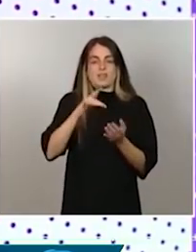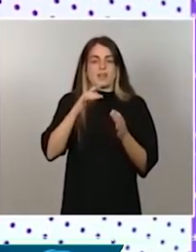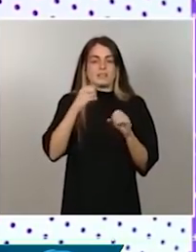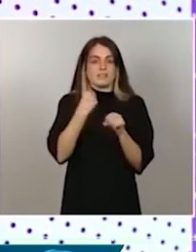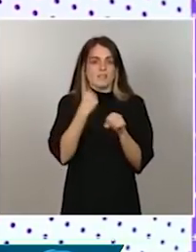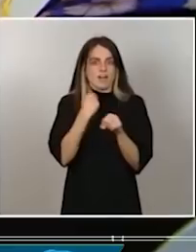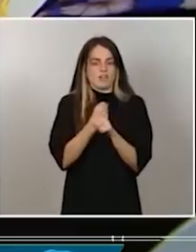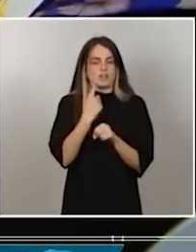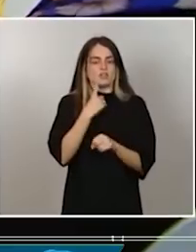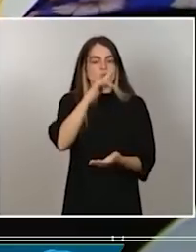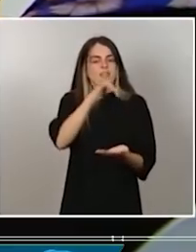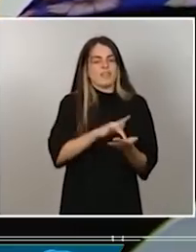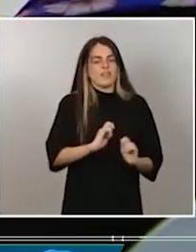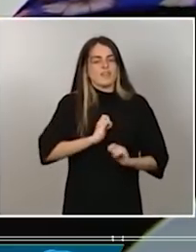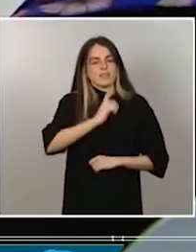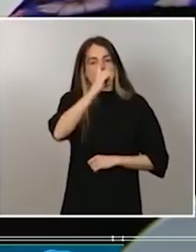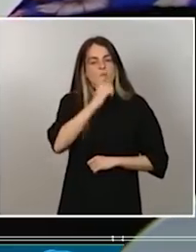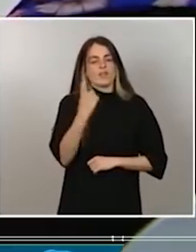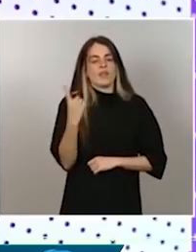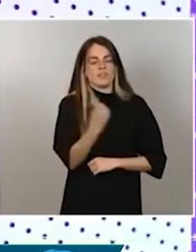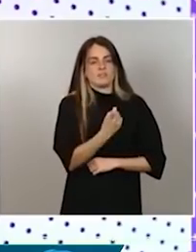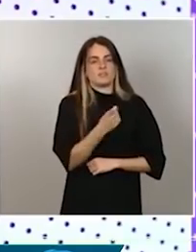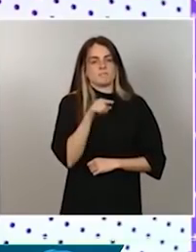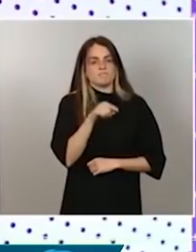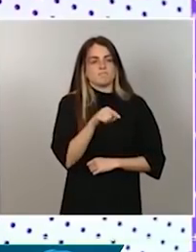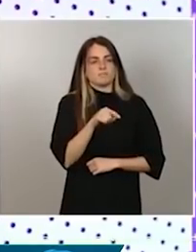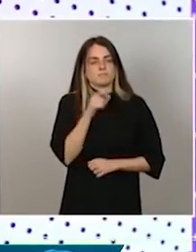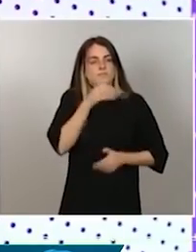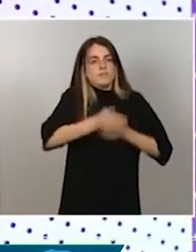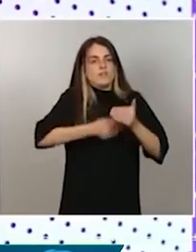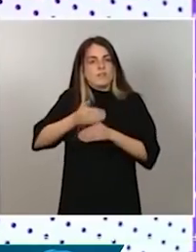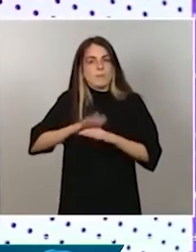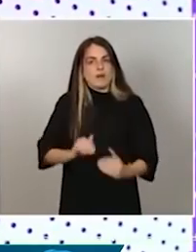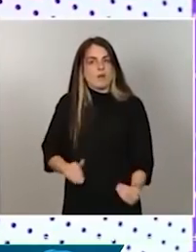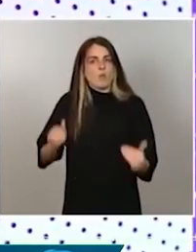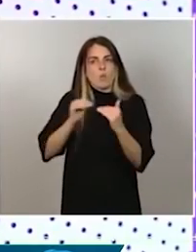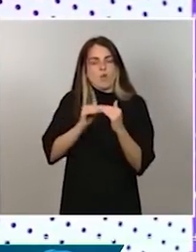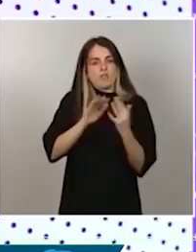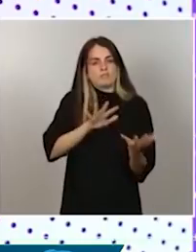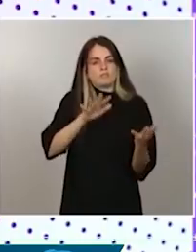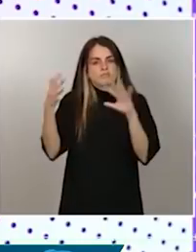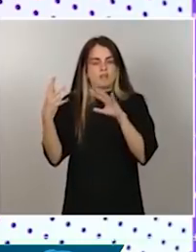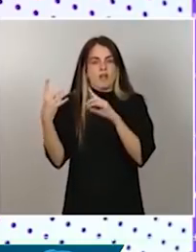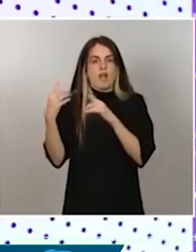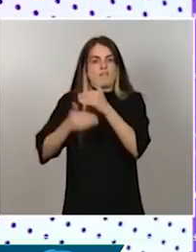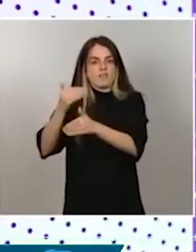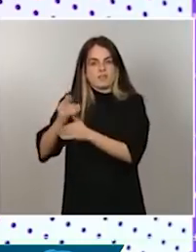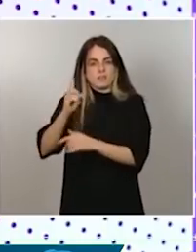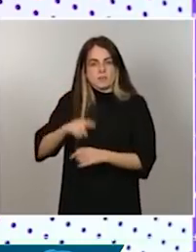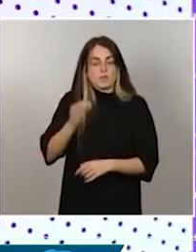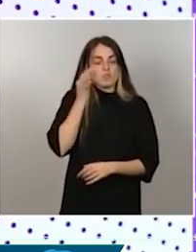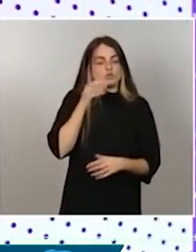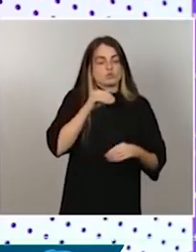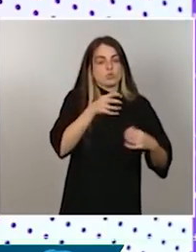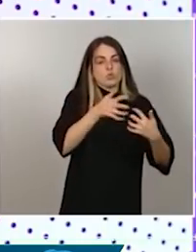de 857 españoles de bien perdieron la vida por defender ese modelo la democracia